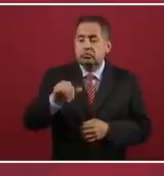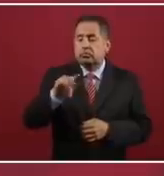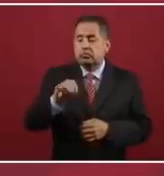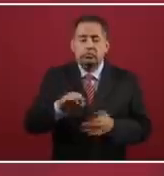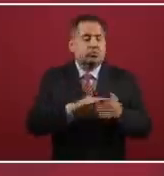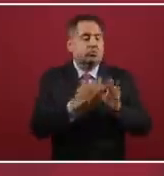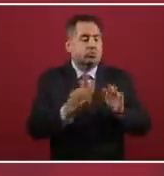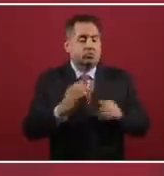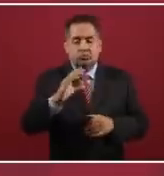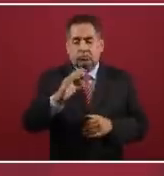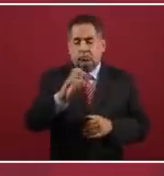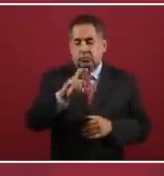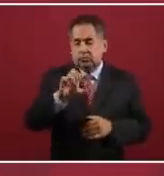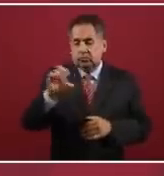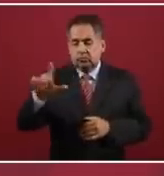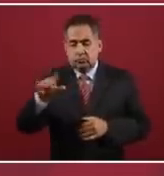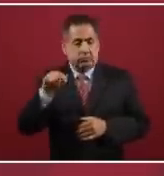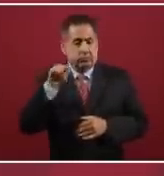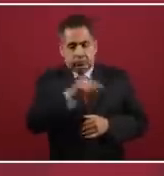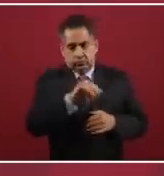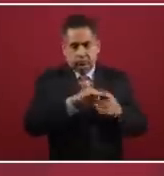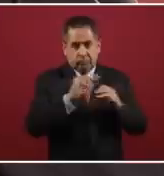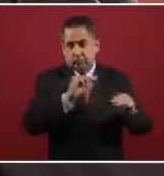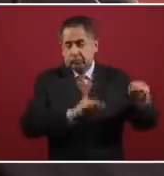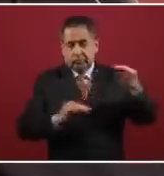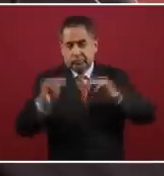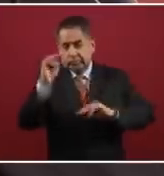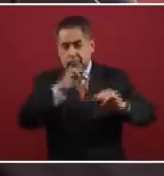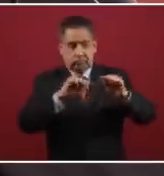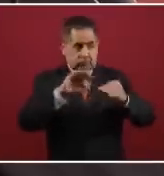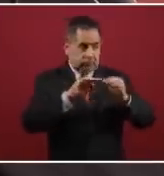cerca de Creel, en la sierra,